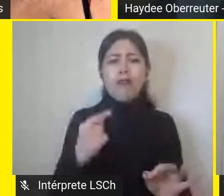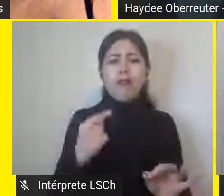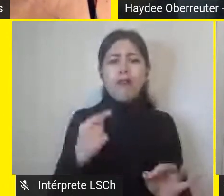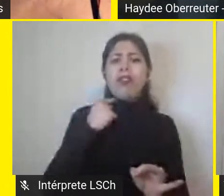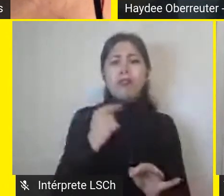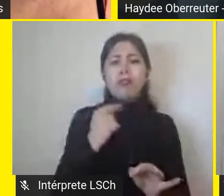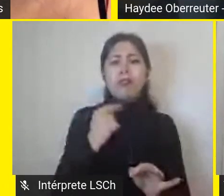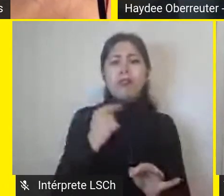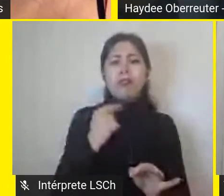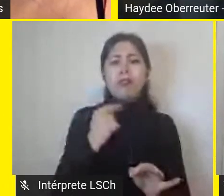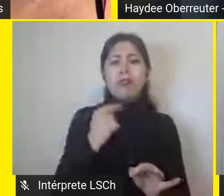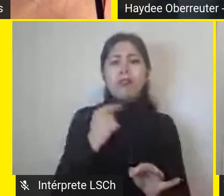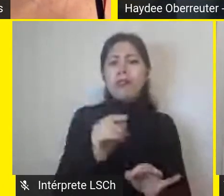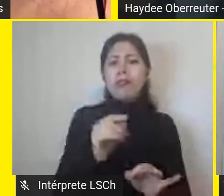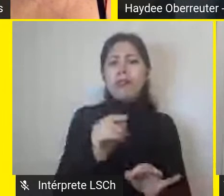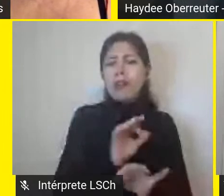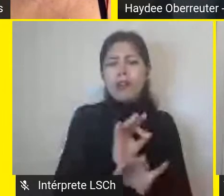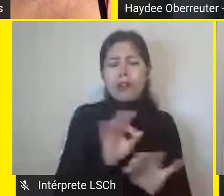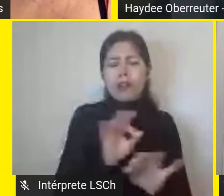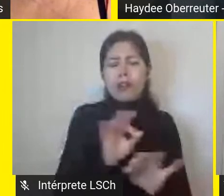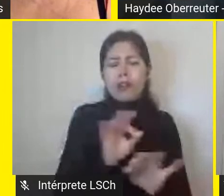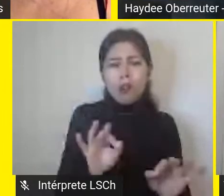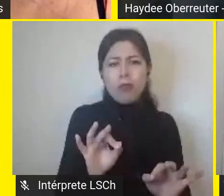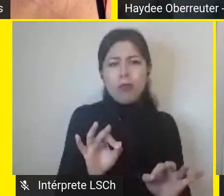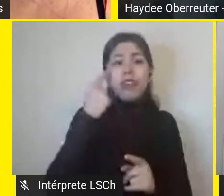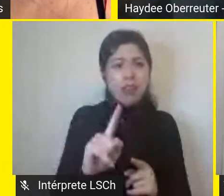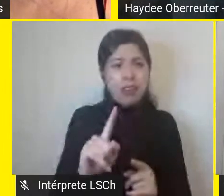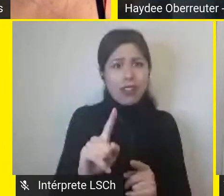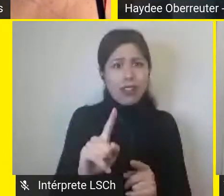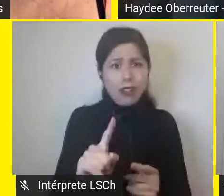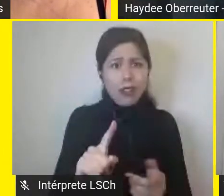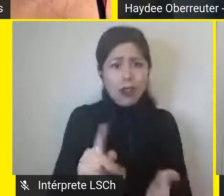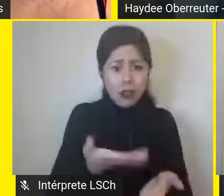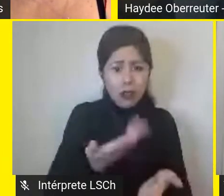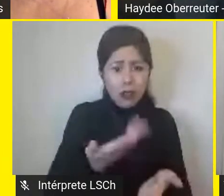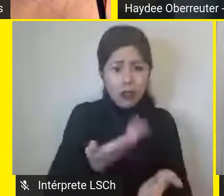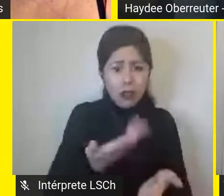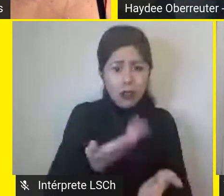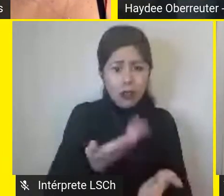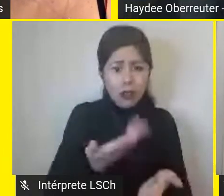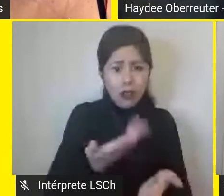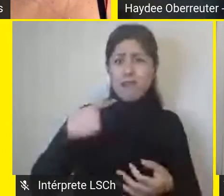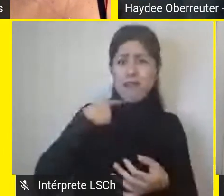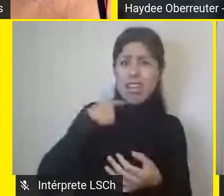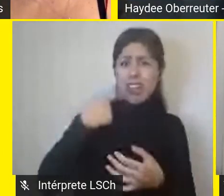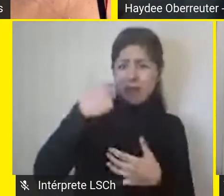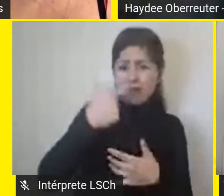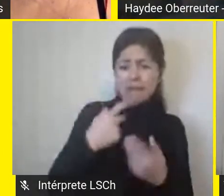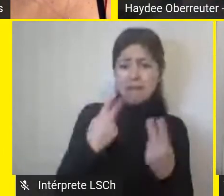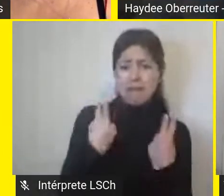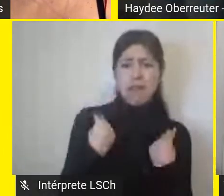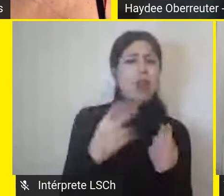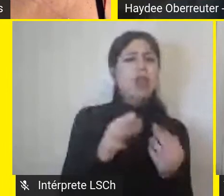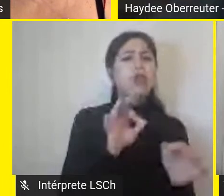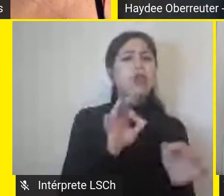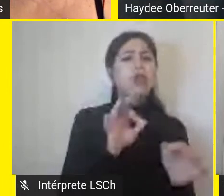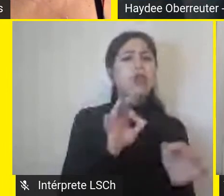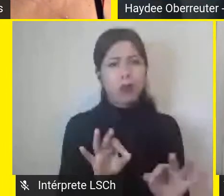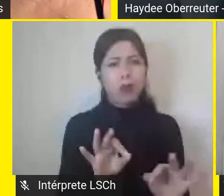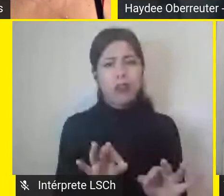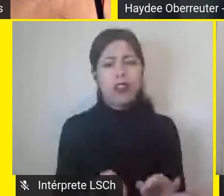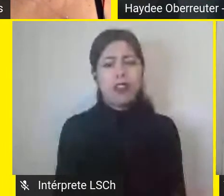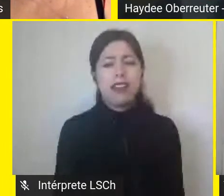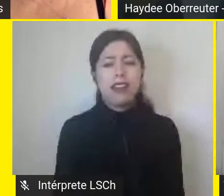no víctimas, cualquier cosa menos eso. Pero todas esas cosas,